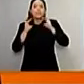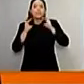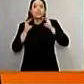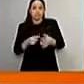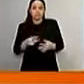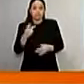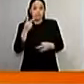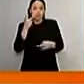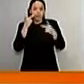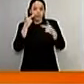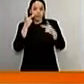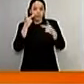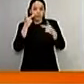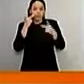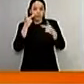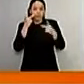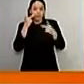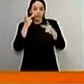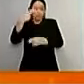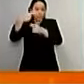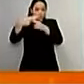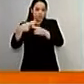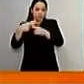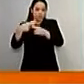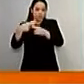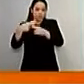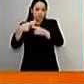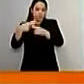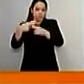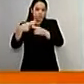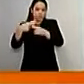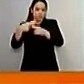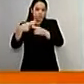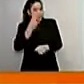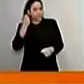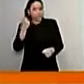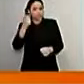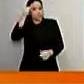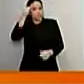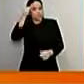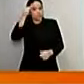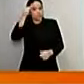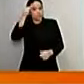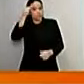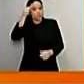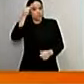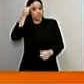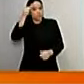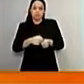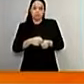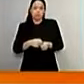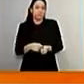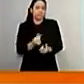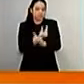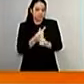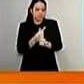página de Facebook donde revelaremos los nombres de los afortunados ganadores. Recuerda que participar no tiene ningún